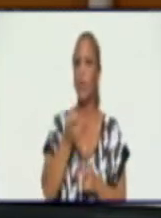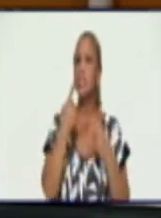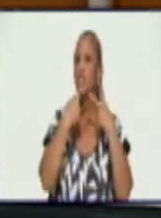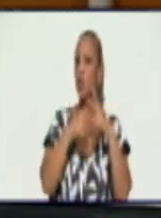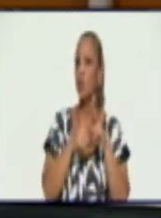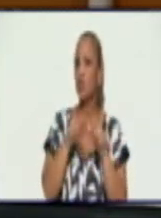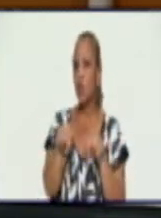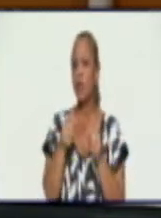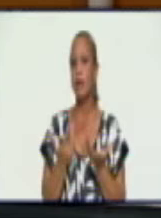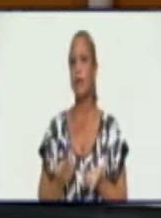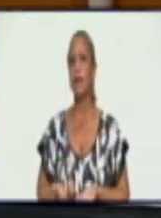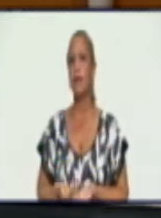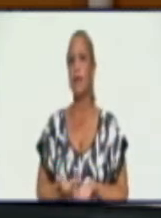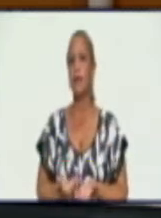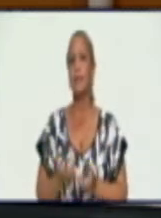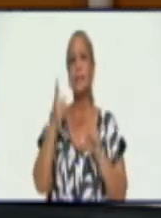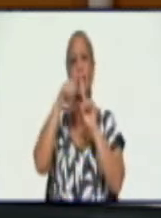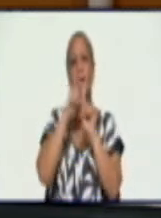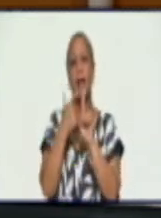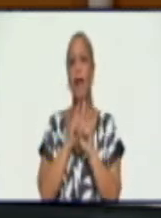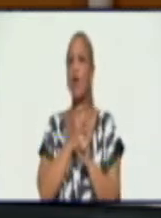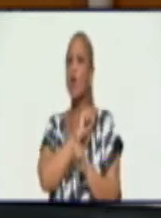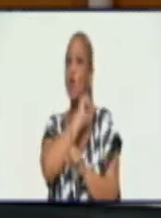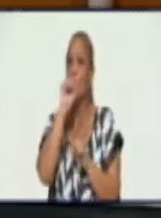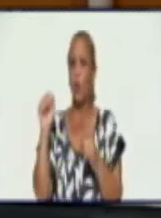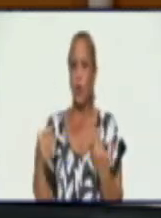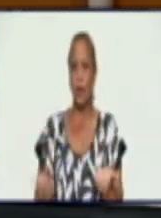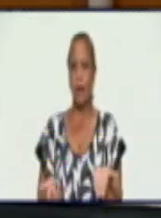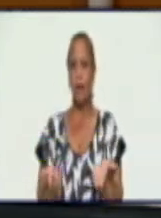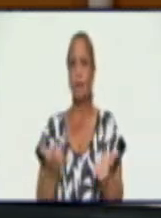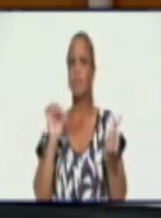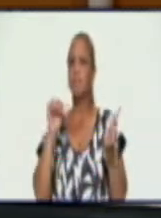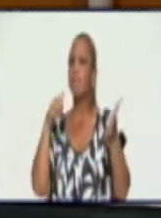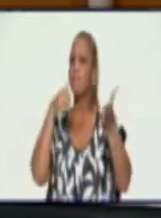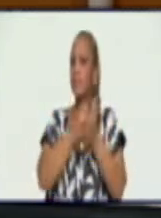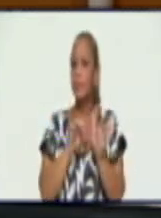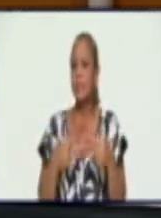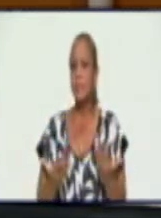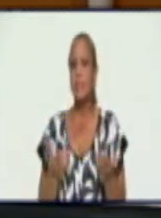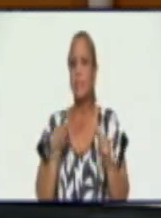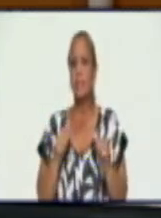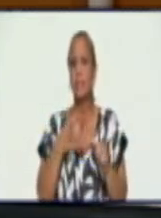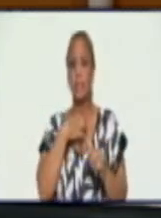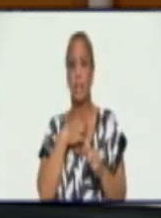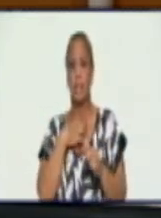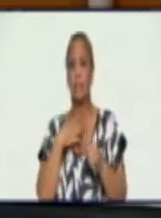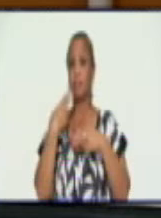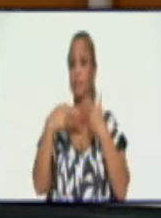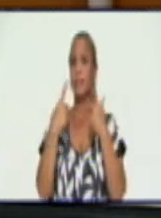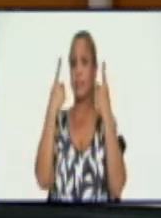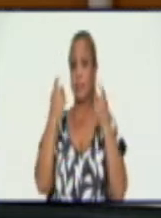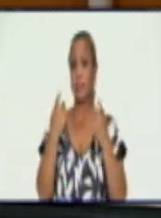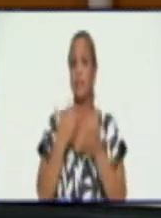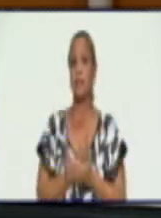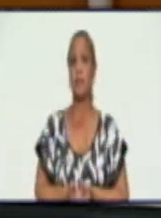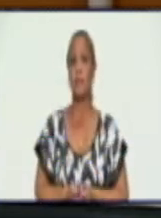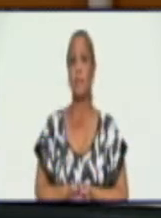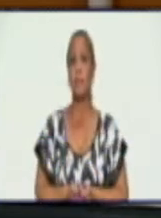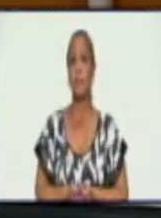en cómo lograr mitigar ese impacto que se que tiene que ser necesariamente porque una situación